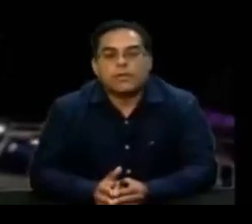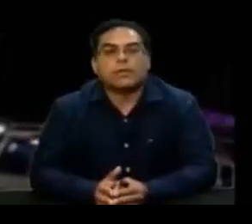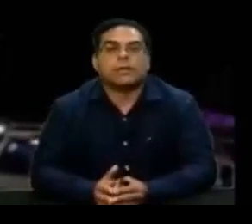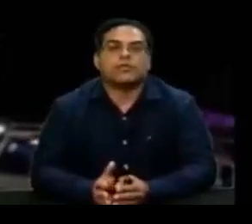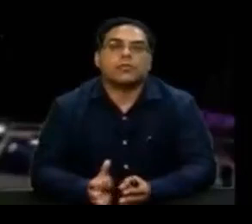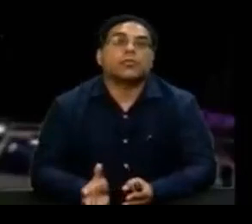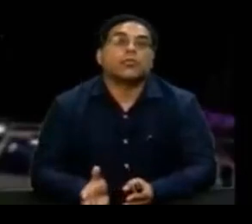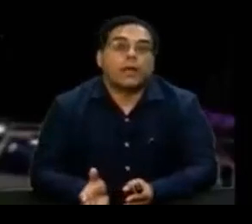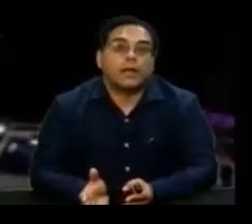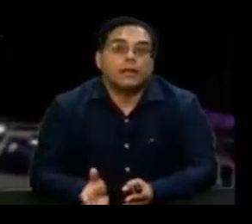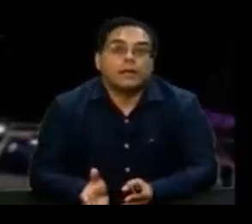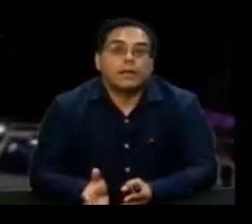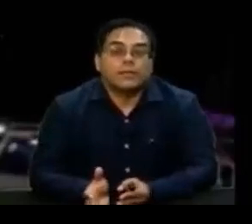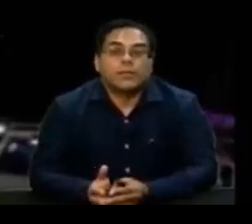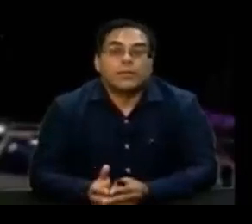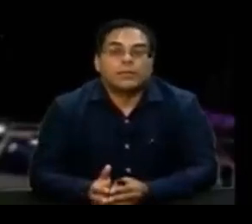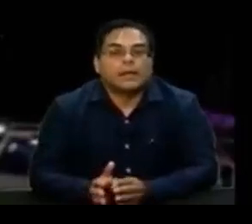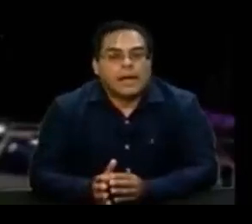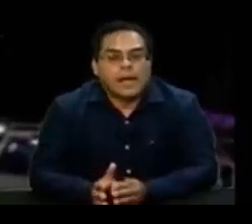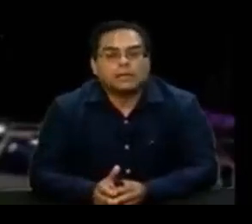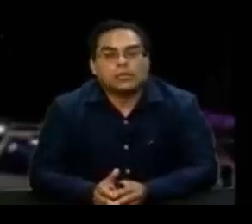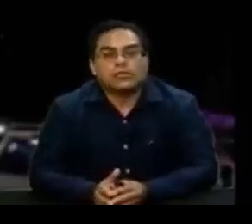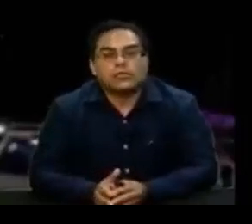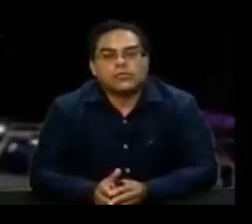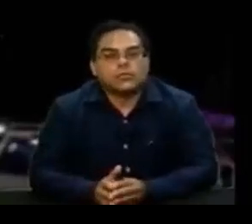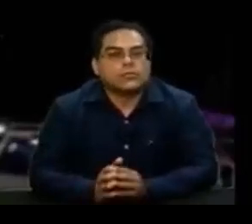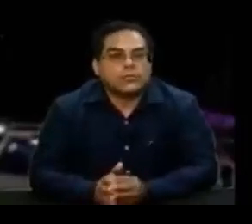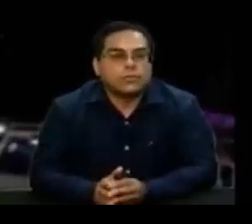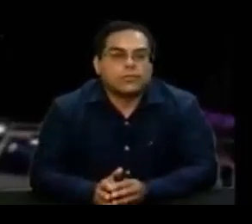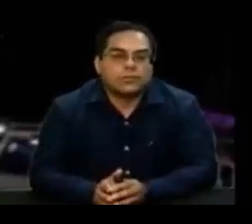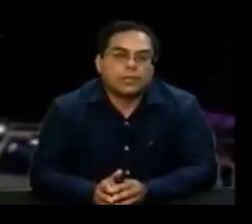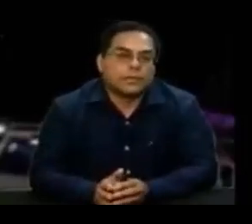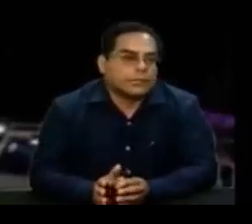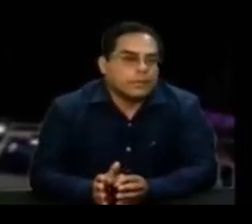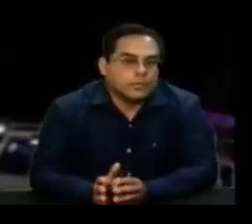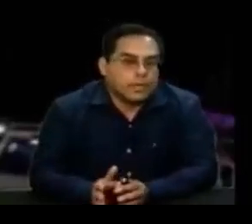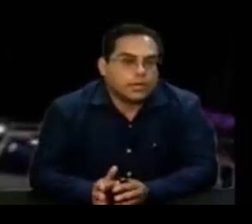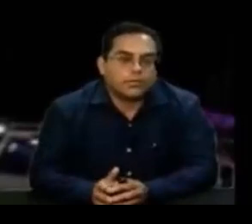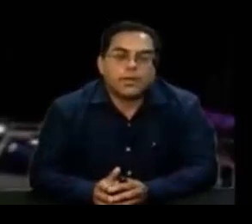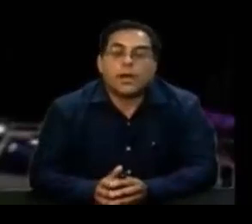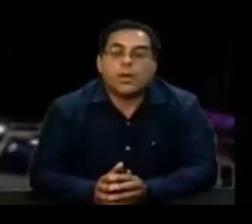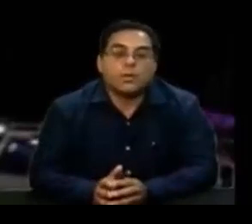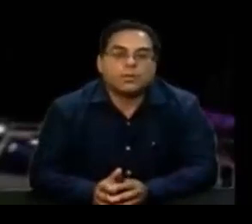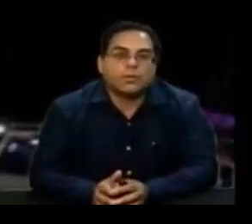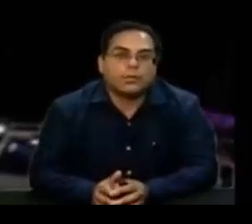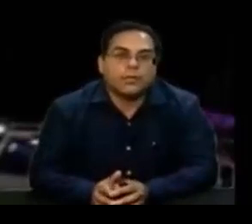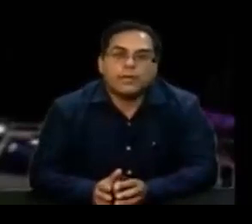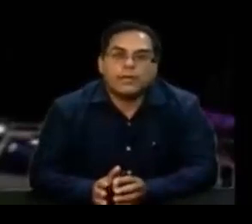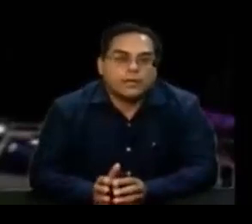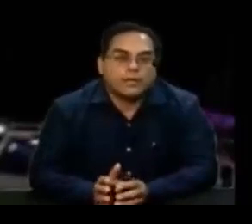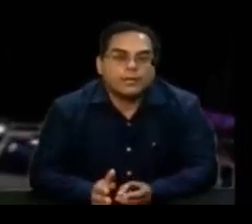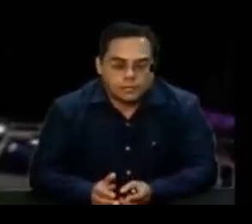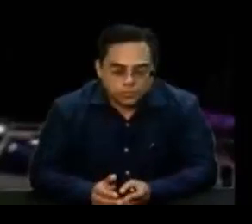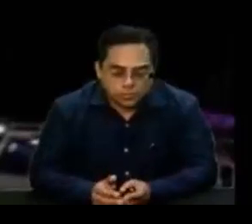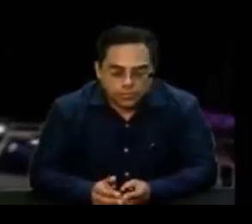haya una alteración oclusal, propiamente hagan todos los estudios. Es muy importante, pidan una radiografía o una tomografía.